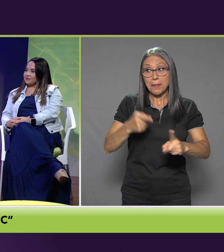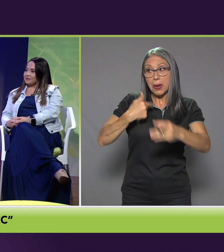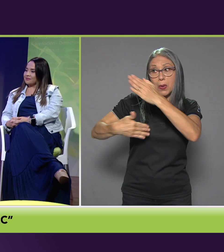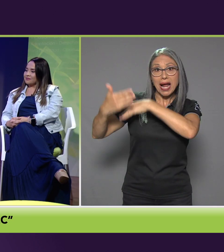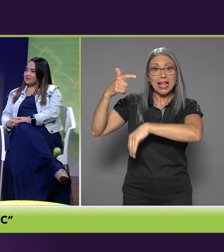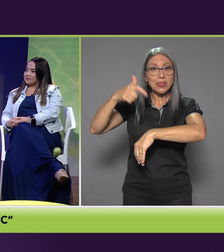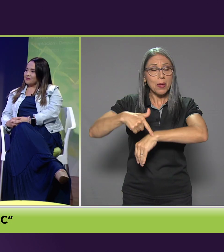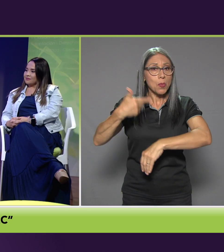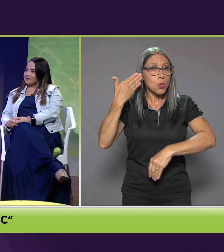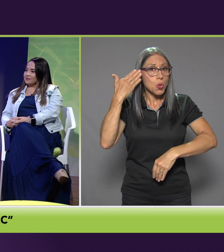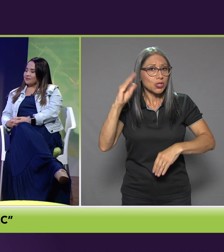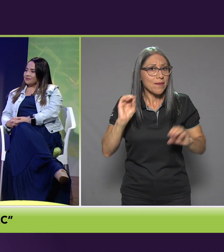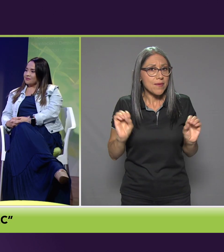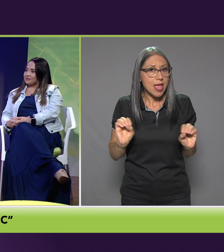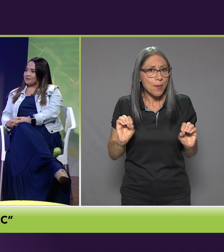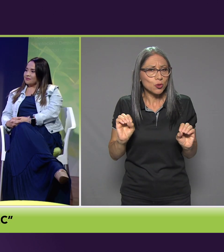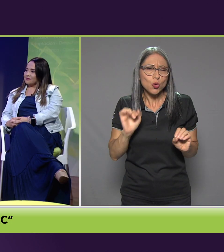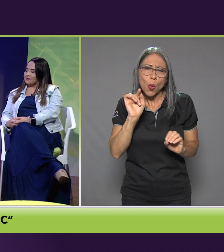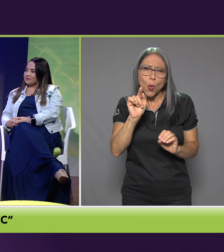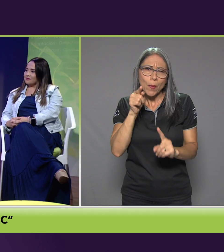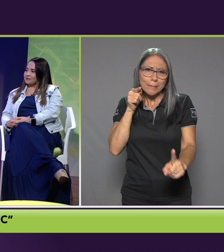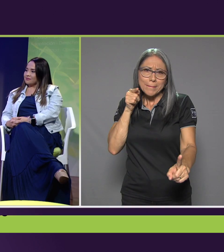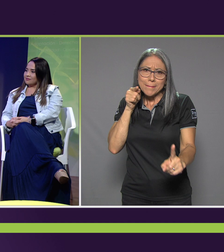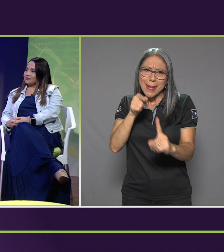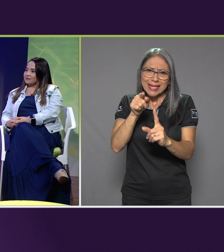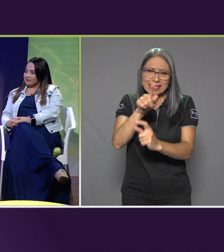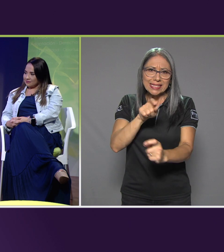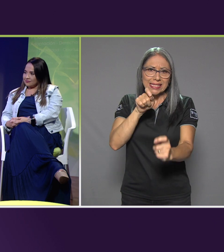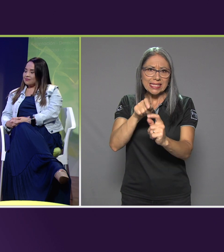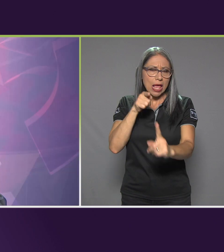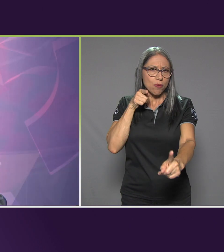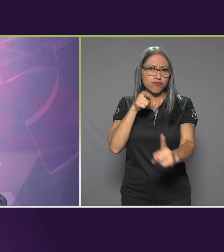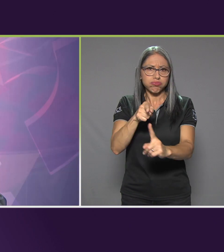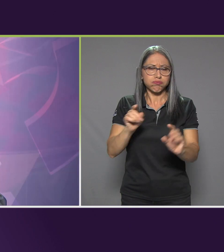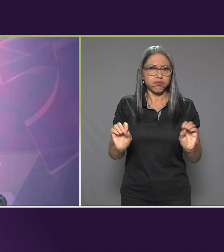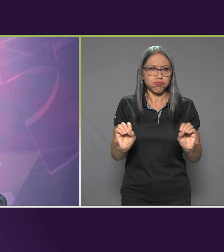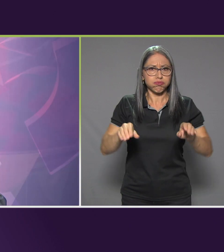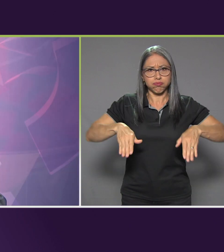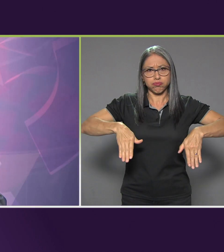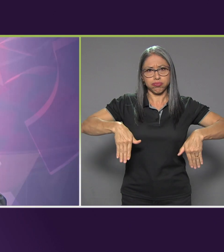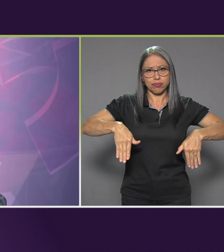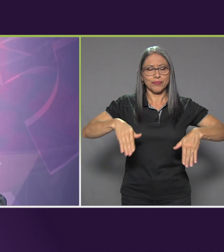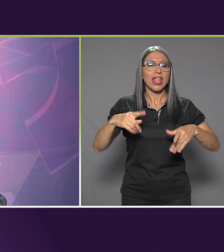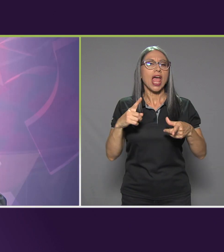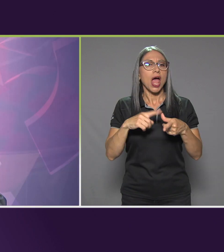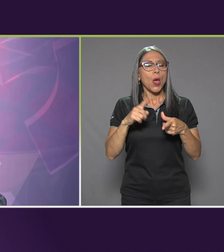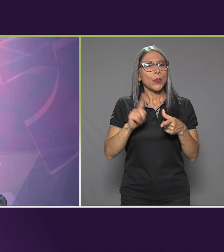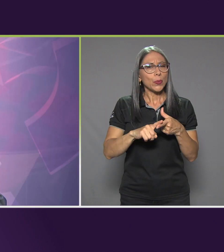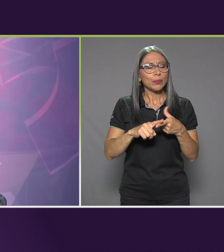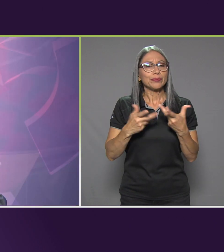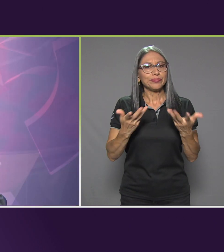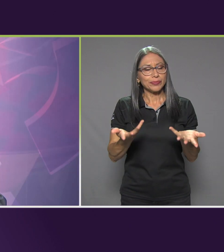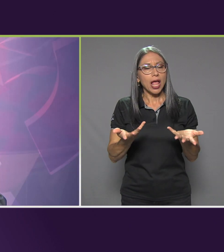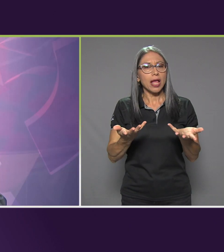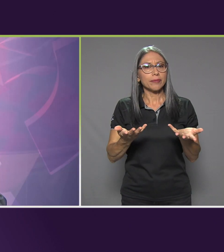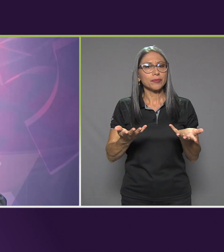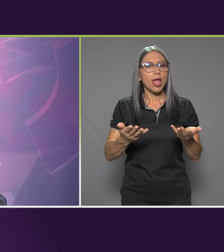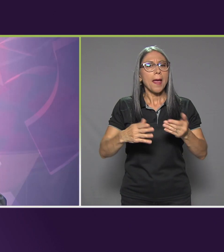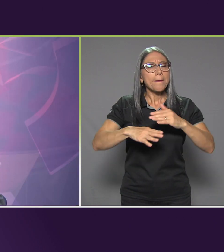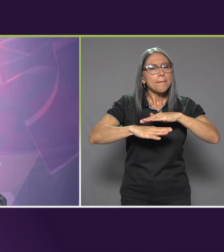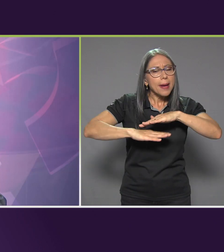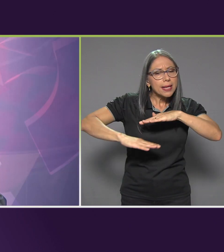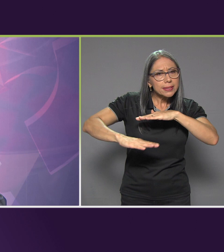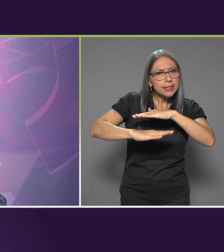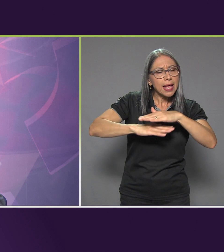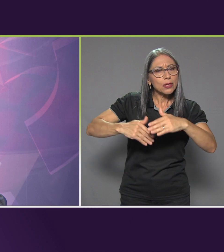no sabíamos exactamente, bueno, darle un concepto más exacto, más concreto, sino que un poco basándose en